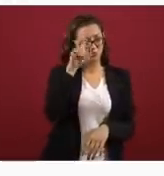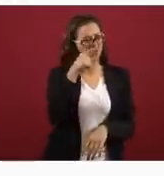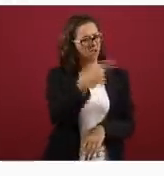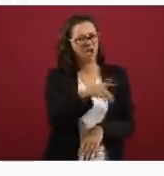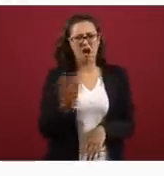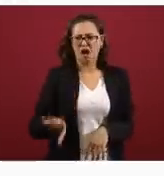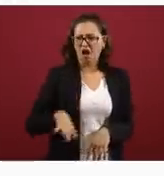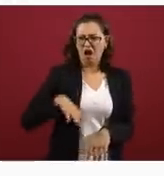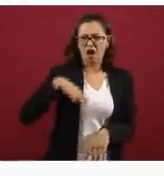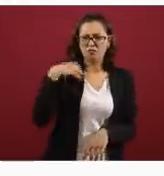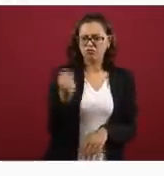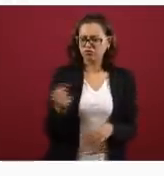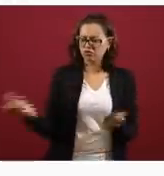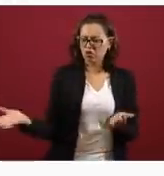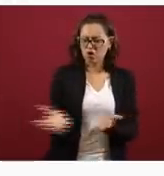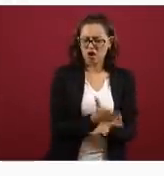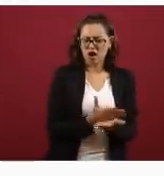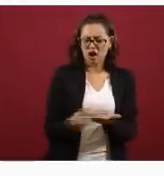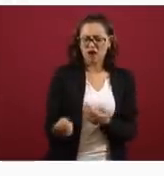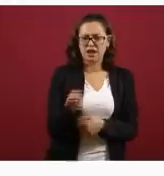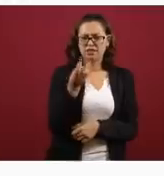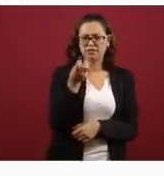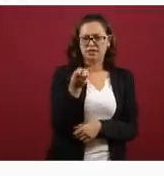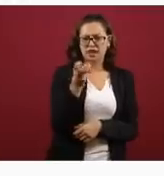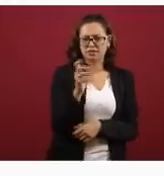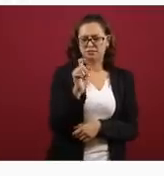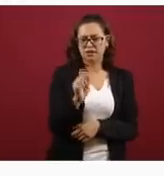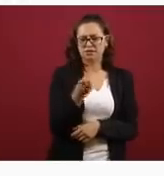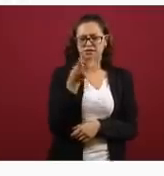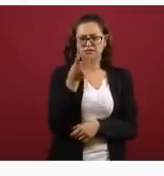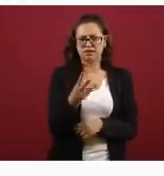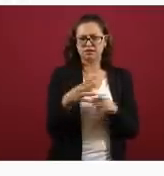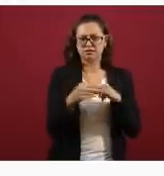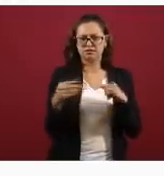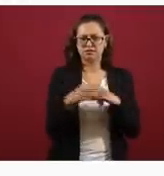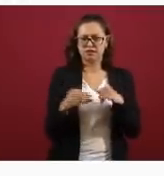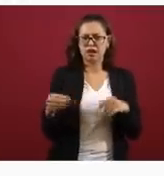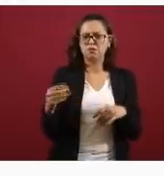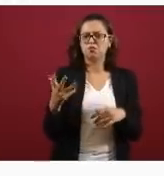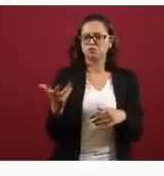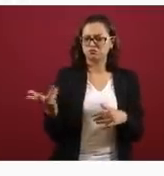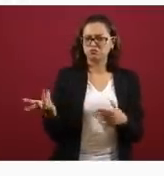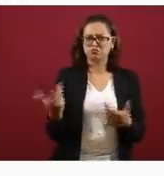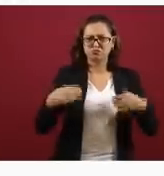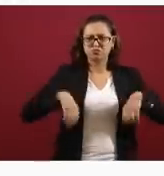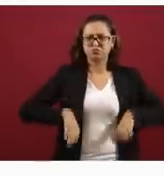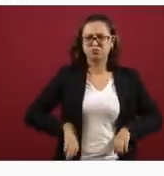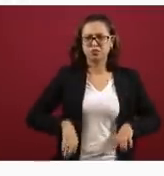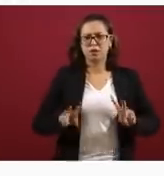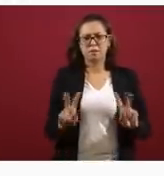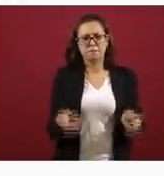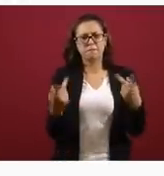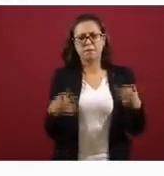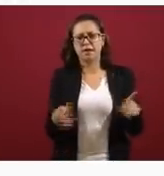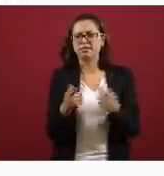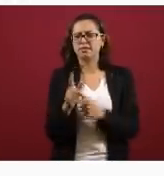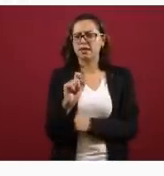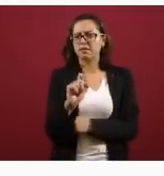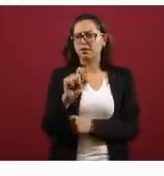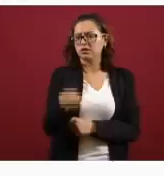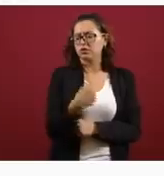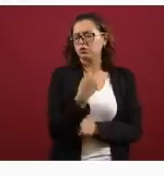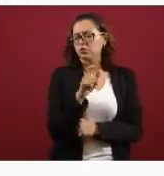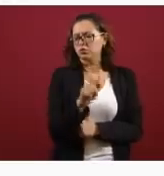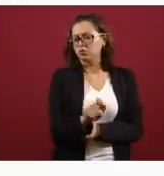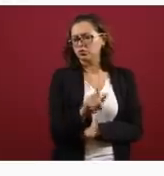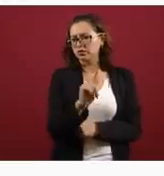de 3 pesos 23 centavos por litro y dan la gasolina regular a 21.77 por litro al